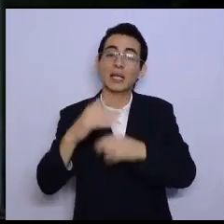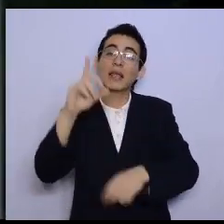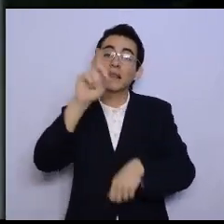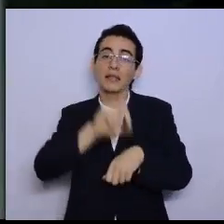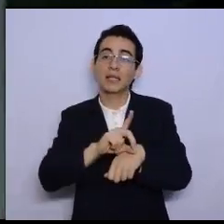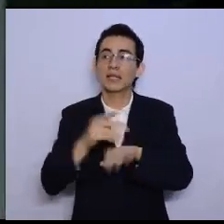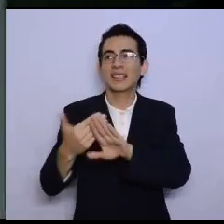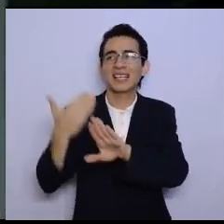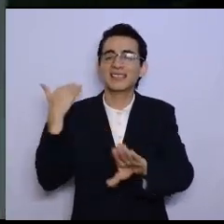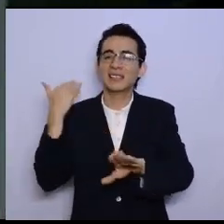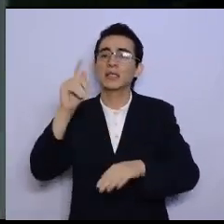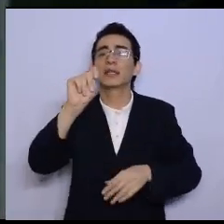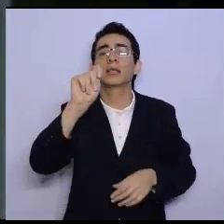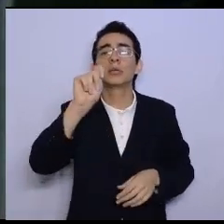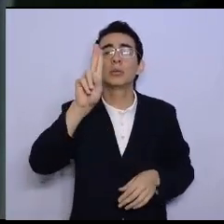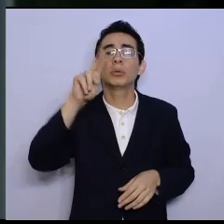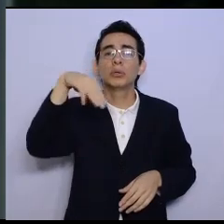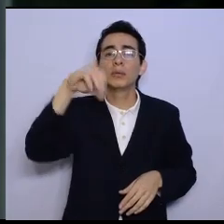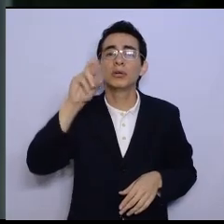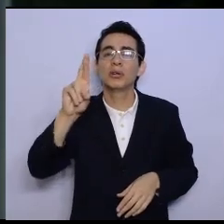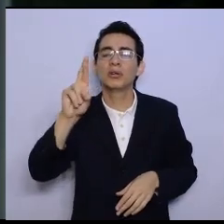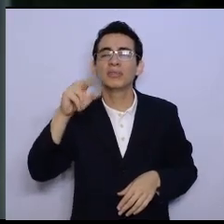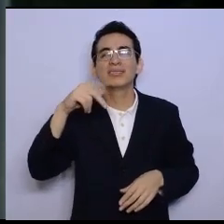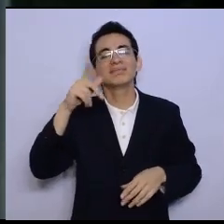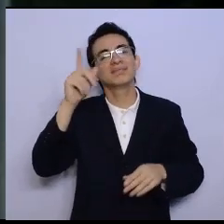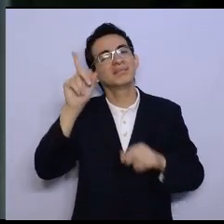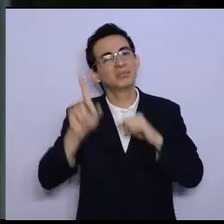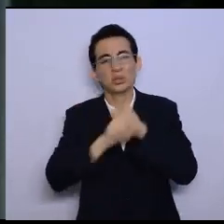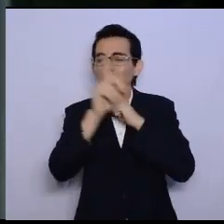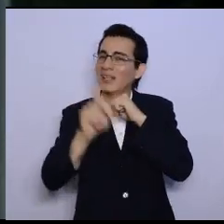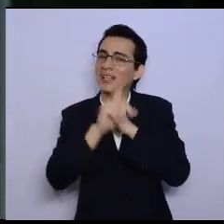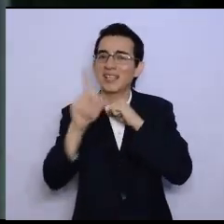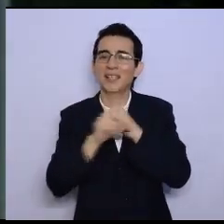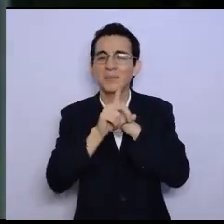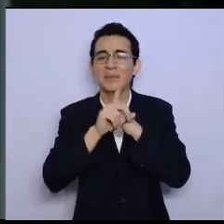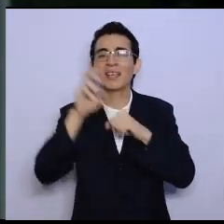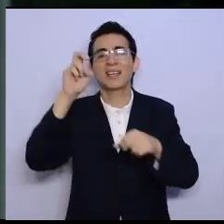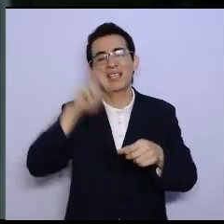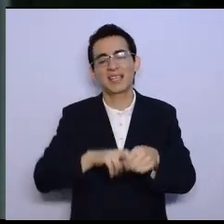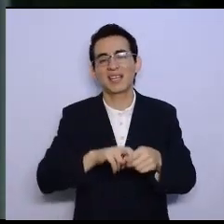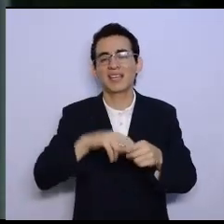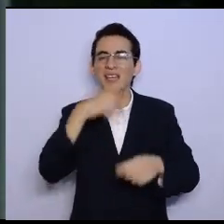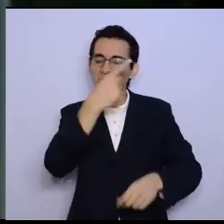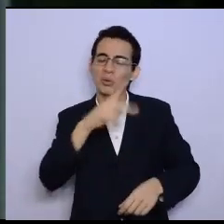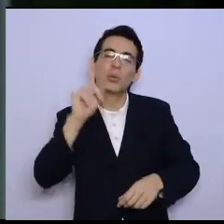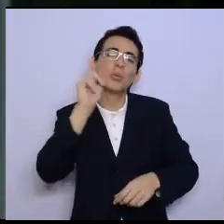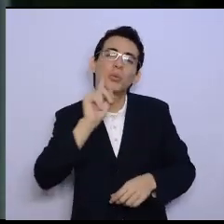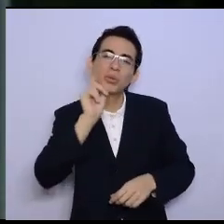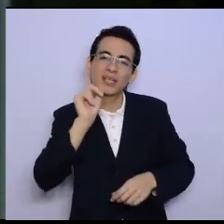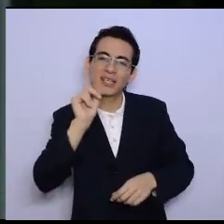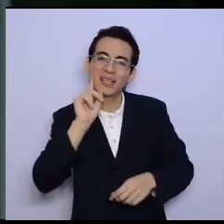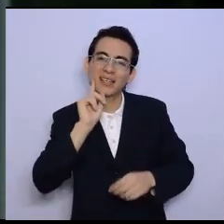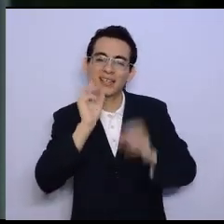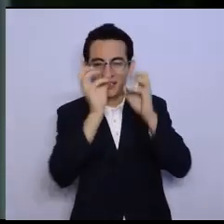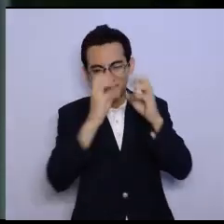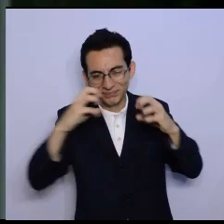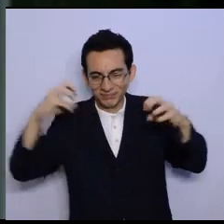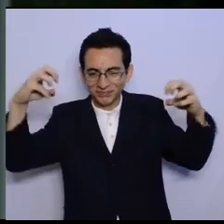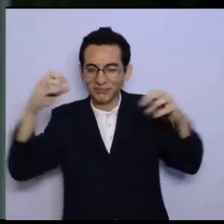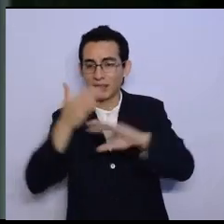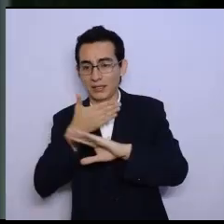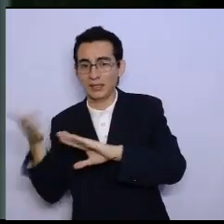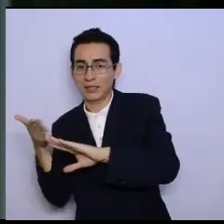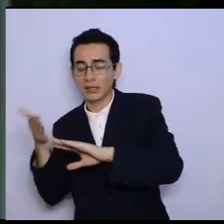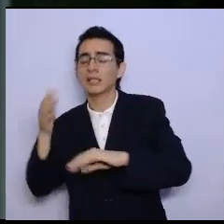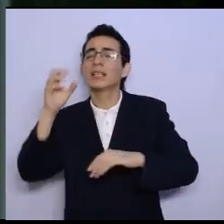de 16 centímetros en mi ovario derecho. Ya estoy siendo atendida y hasta ahorita, gracias